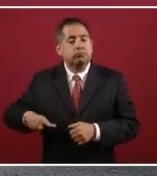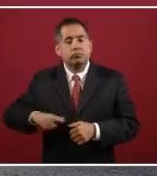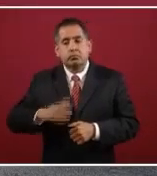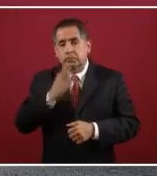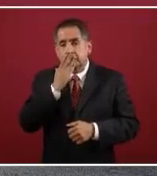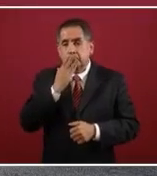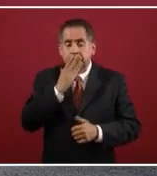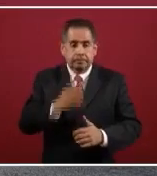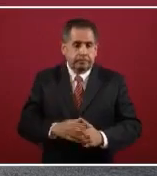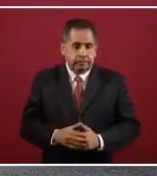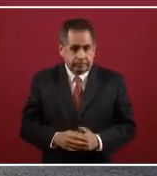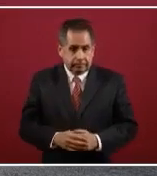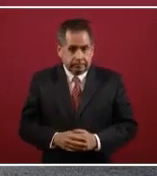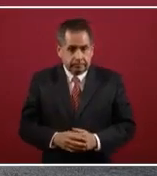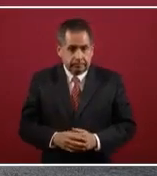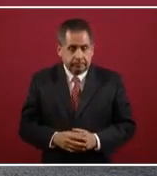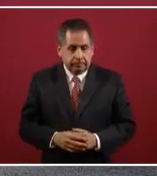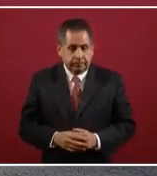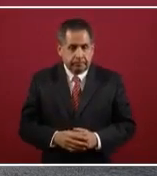Sonora.